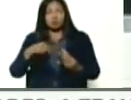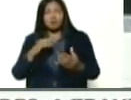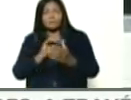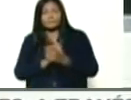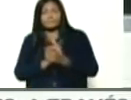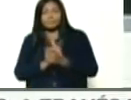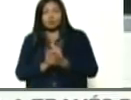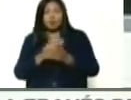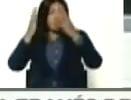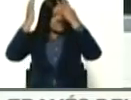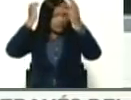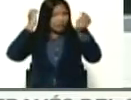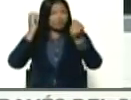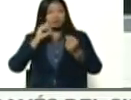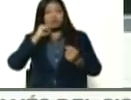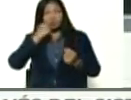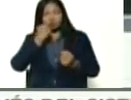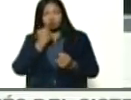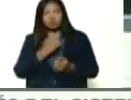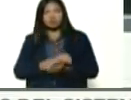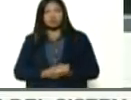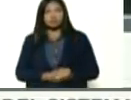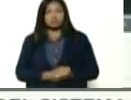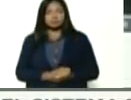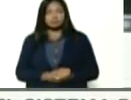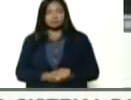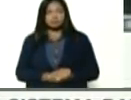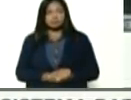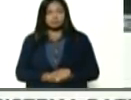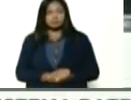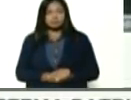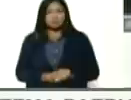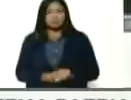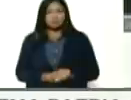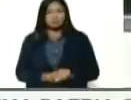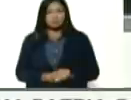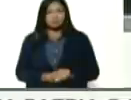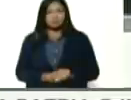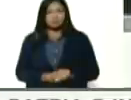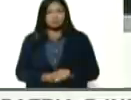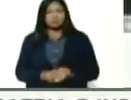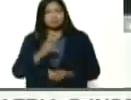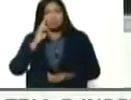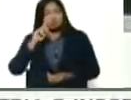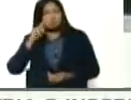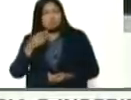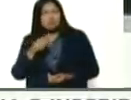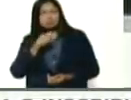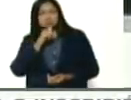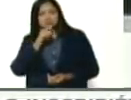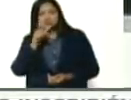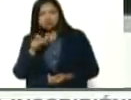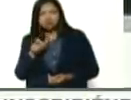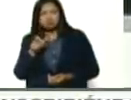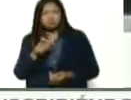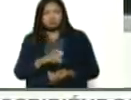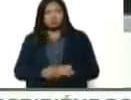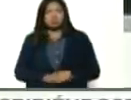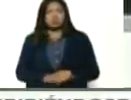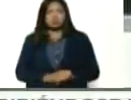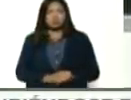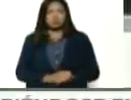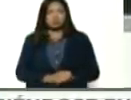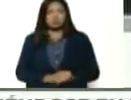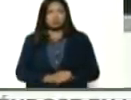el embajador de la federación rusa ya veo también la